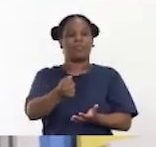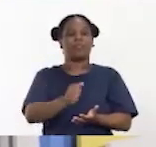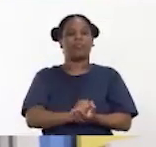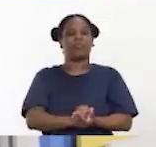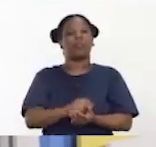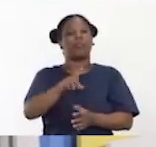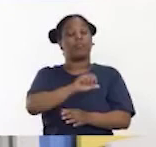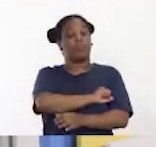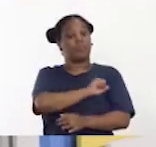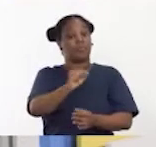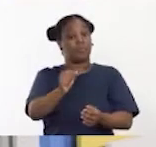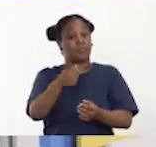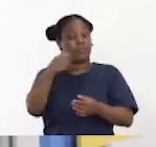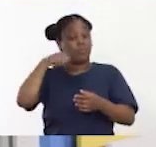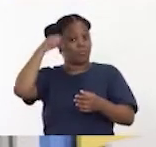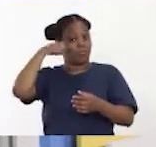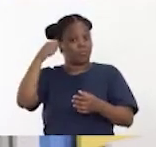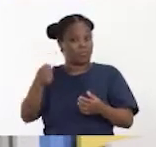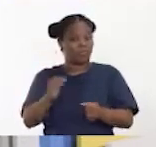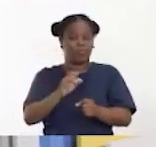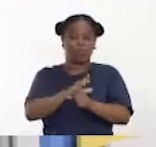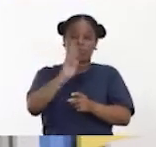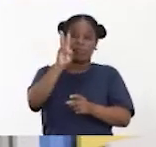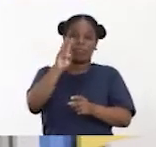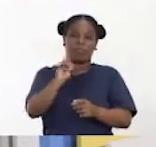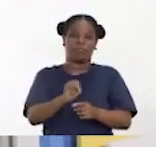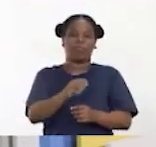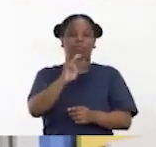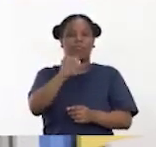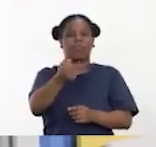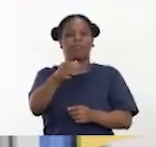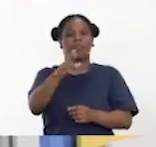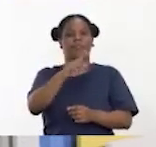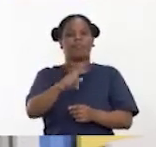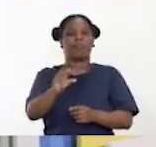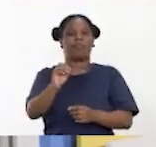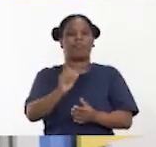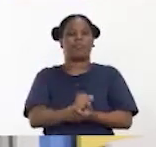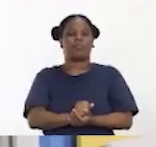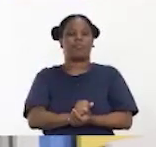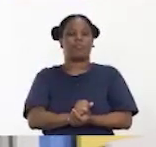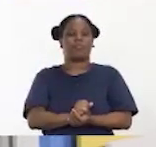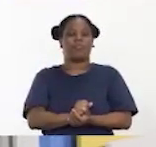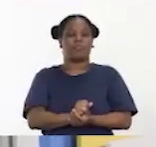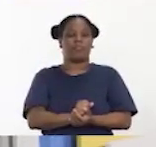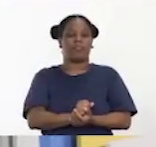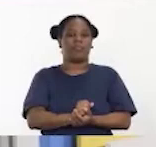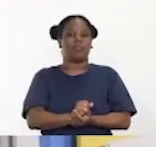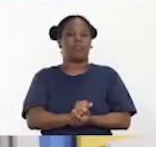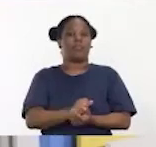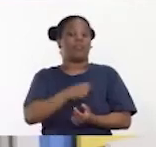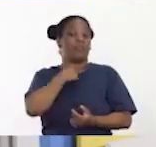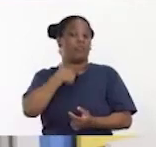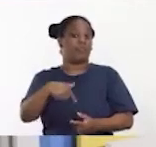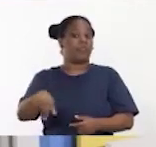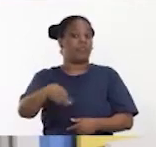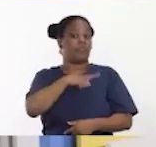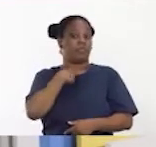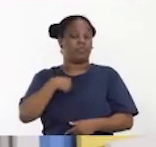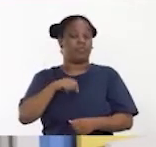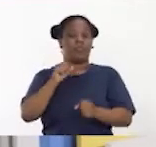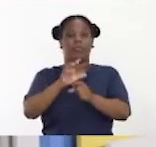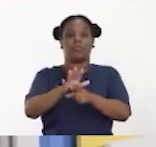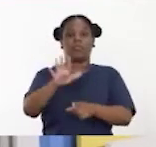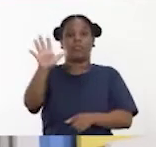grabado a partir del 30 de marzo y les ha salido por la televisión. En el caso de nosotros comenzaremos por